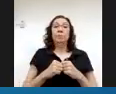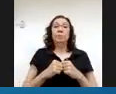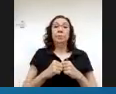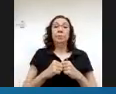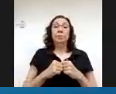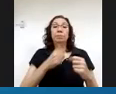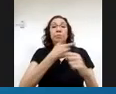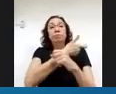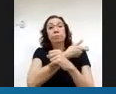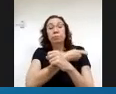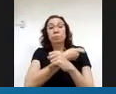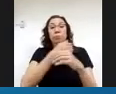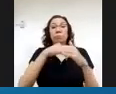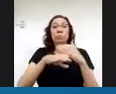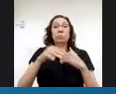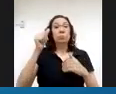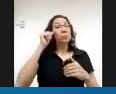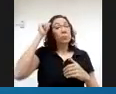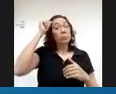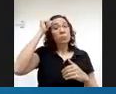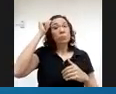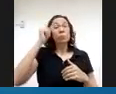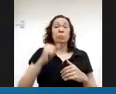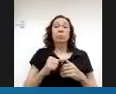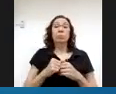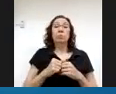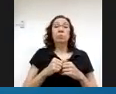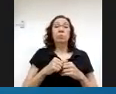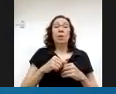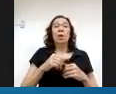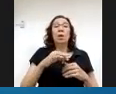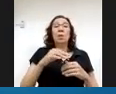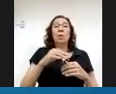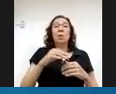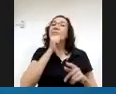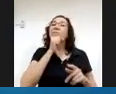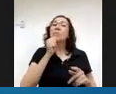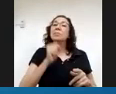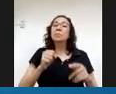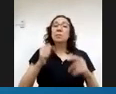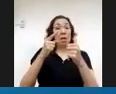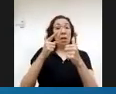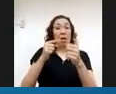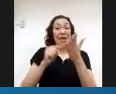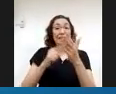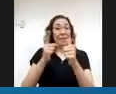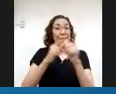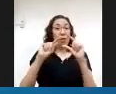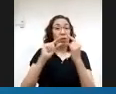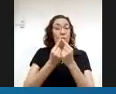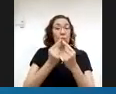La vacunación en adultos mayores. Este fue el primer grupo que se incluyó y se dijo,